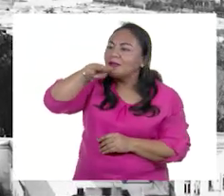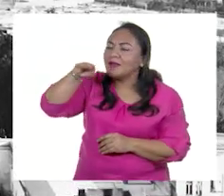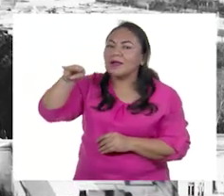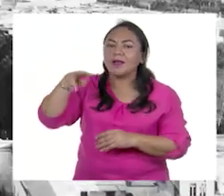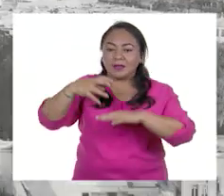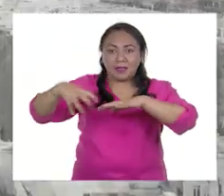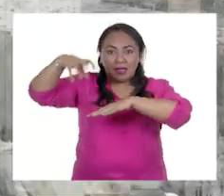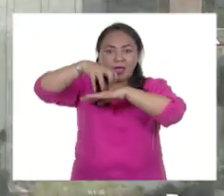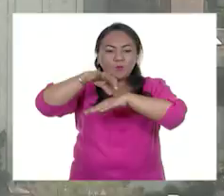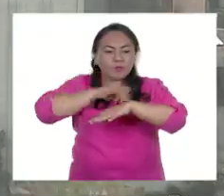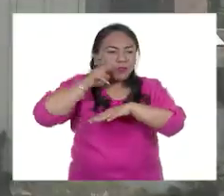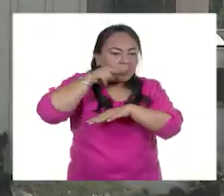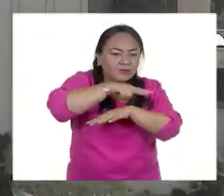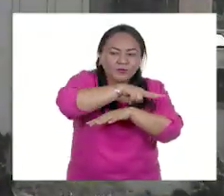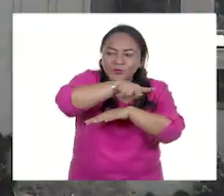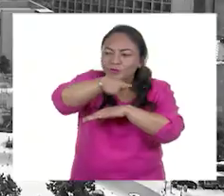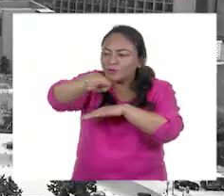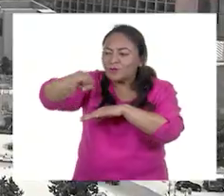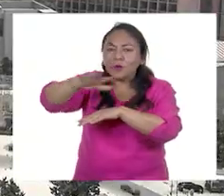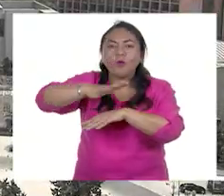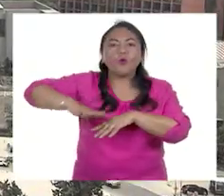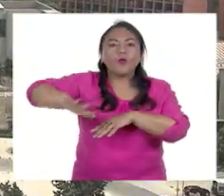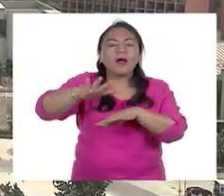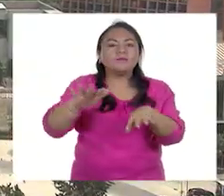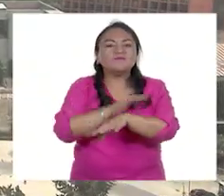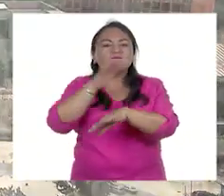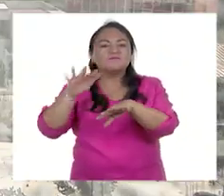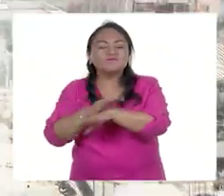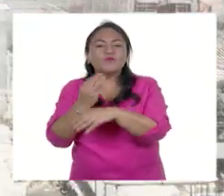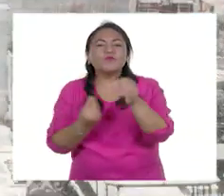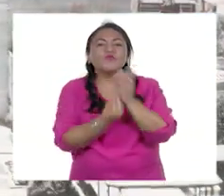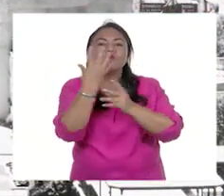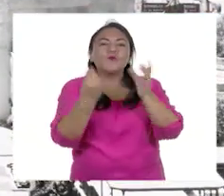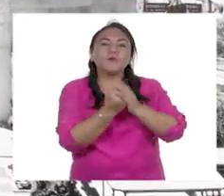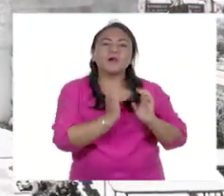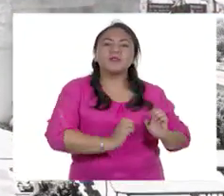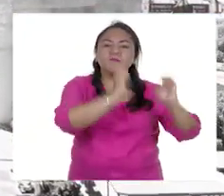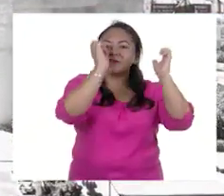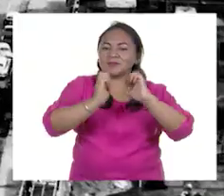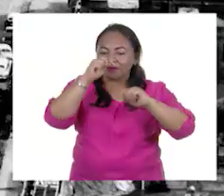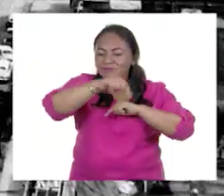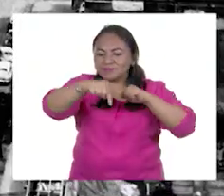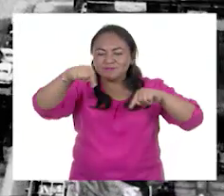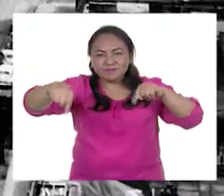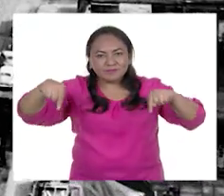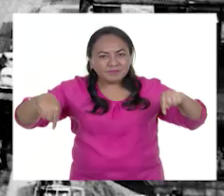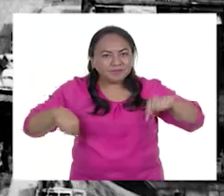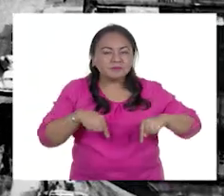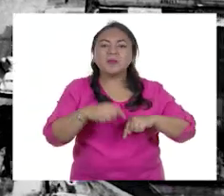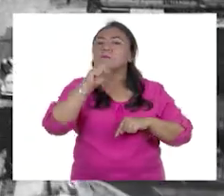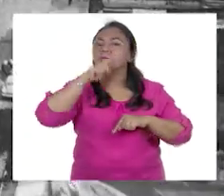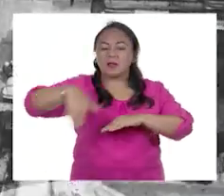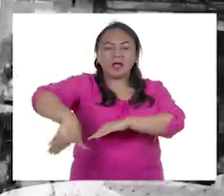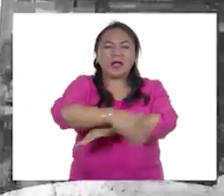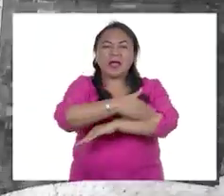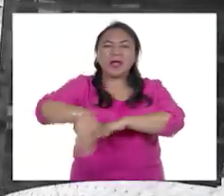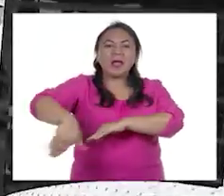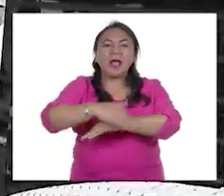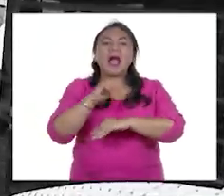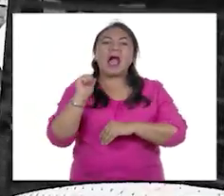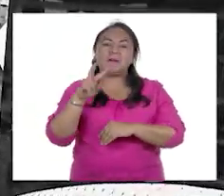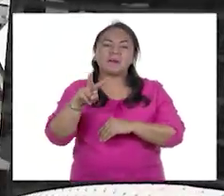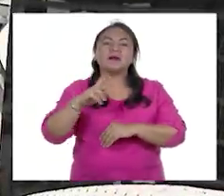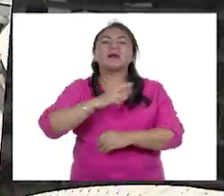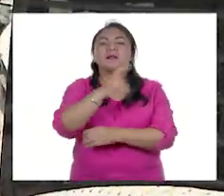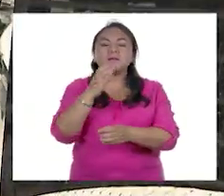alto se distingue mejor la evolución de la colonia y la aparición de nuevos edificios en los alrededores, lo mismo en la Avenida de la República que en la